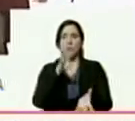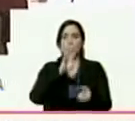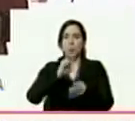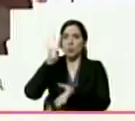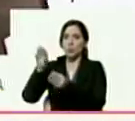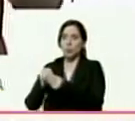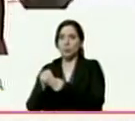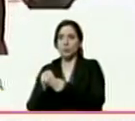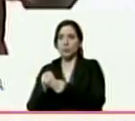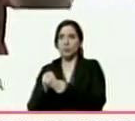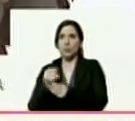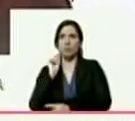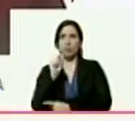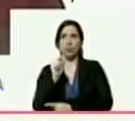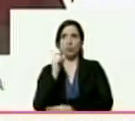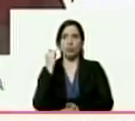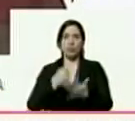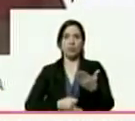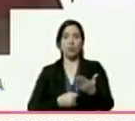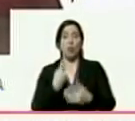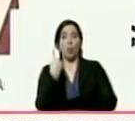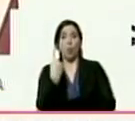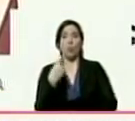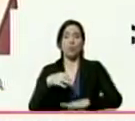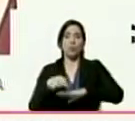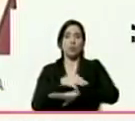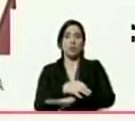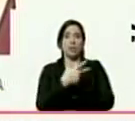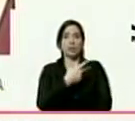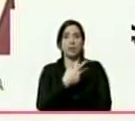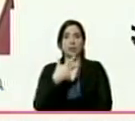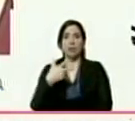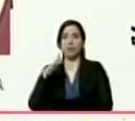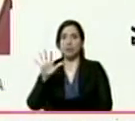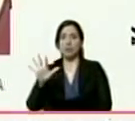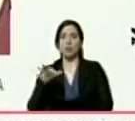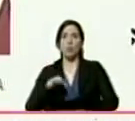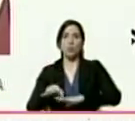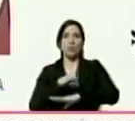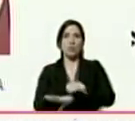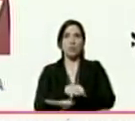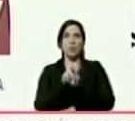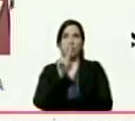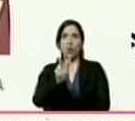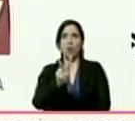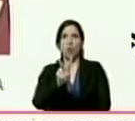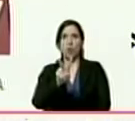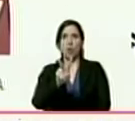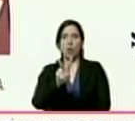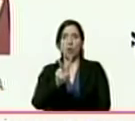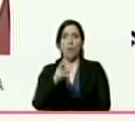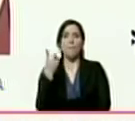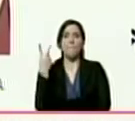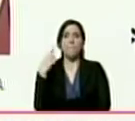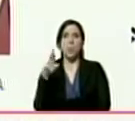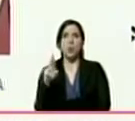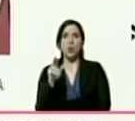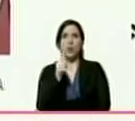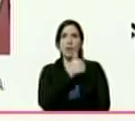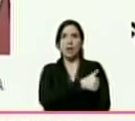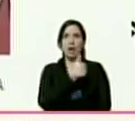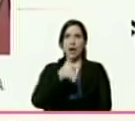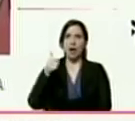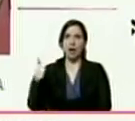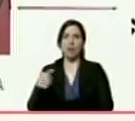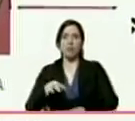490 puntos de inscripción. Uno por municipio, 335 municipios, dos por cada